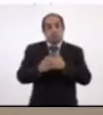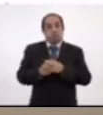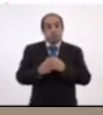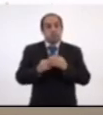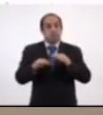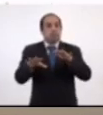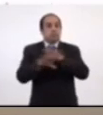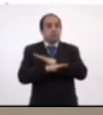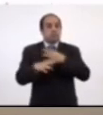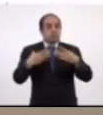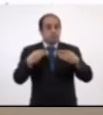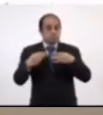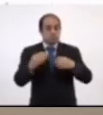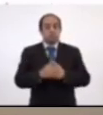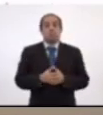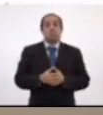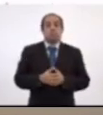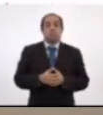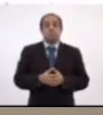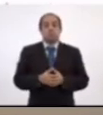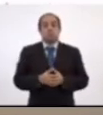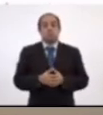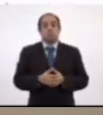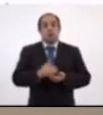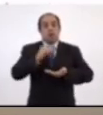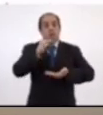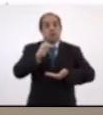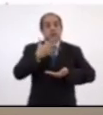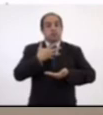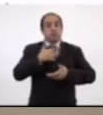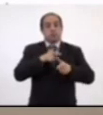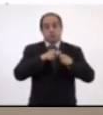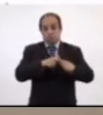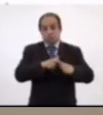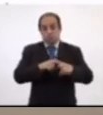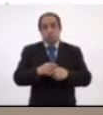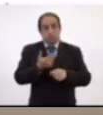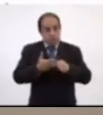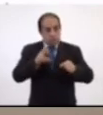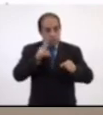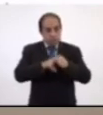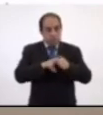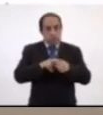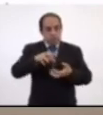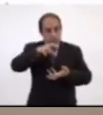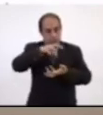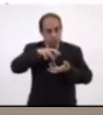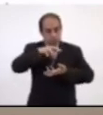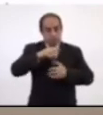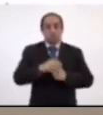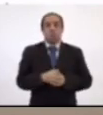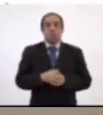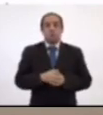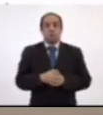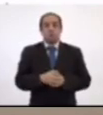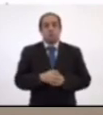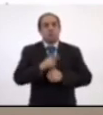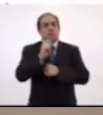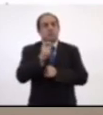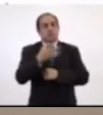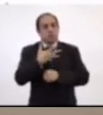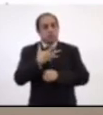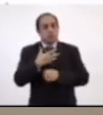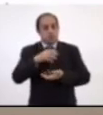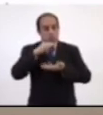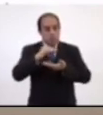pandemia. La capacidad instalada se mantiene en los hospitales híbridos. Quiere decir que